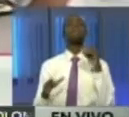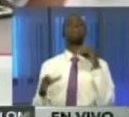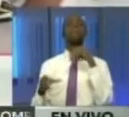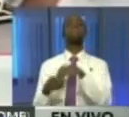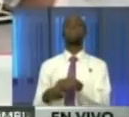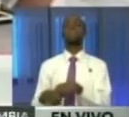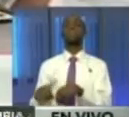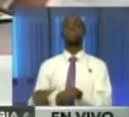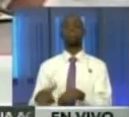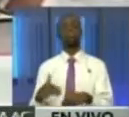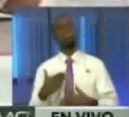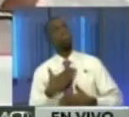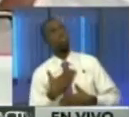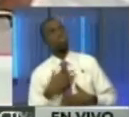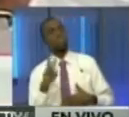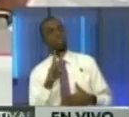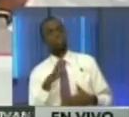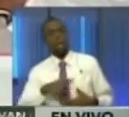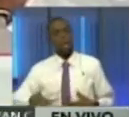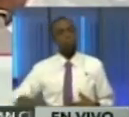país soberano.